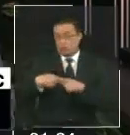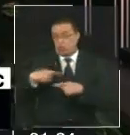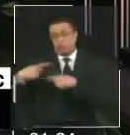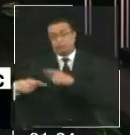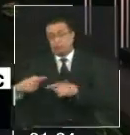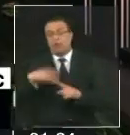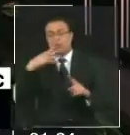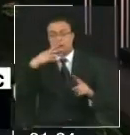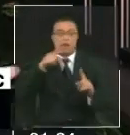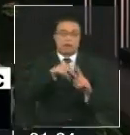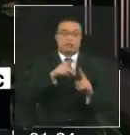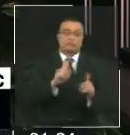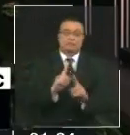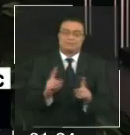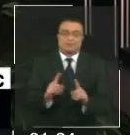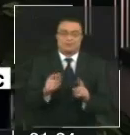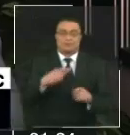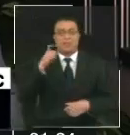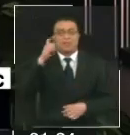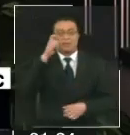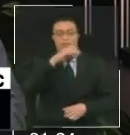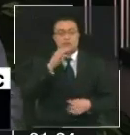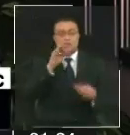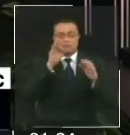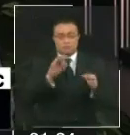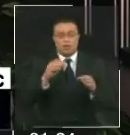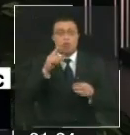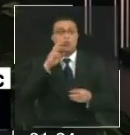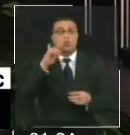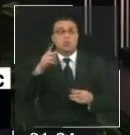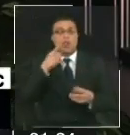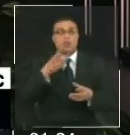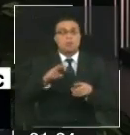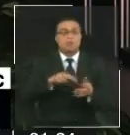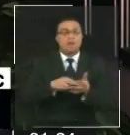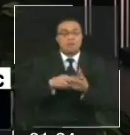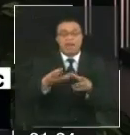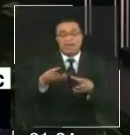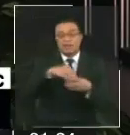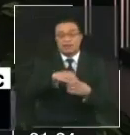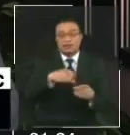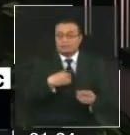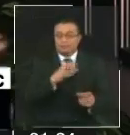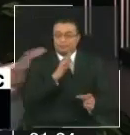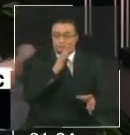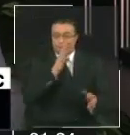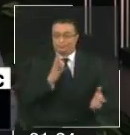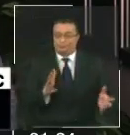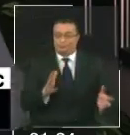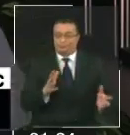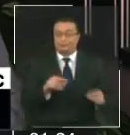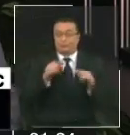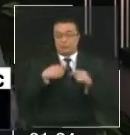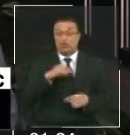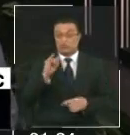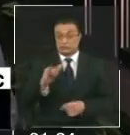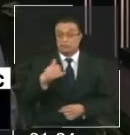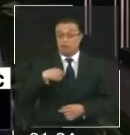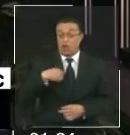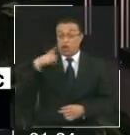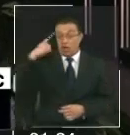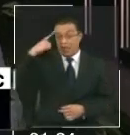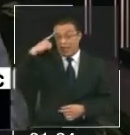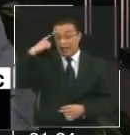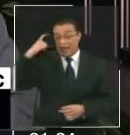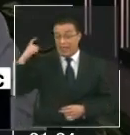sucesores. Además, es tan difícil decir exactamente cuál fue la dinámica interna. Ahora, lo que sí creo, lo decía recién,